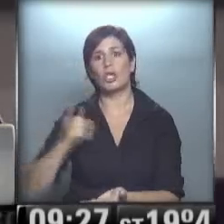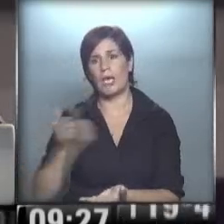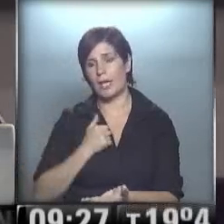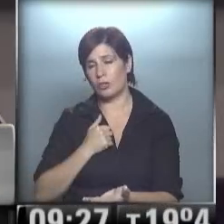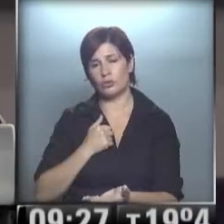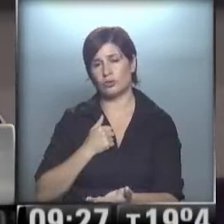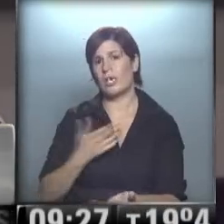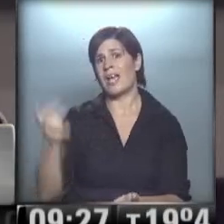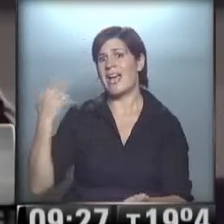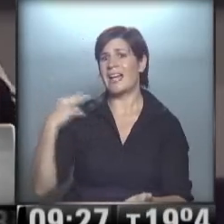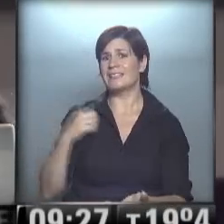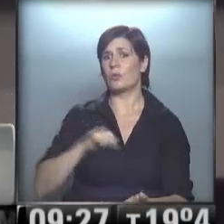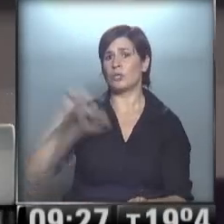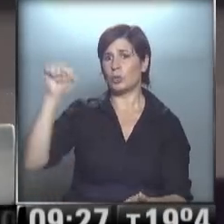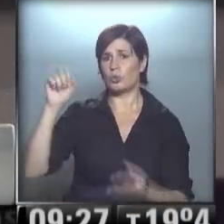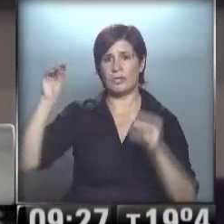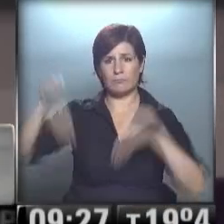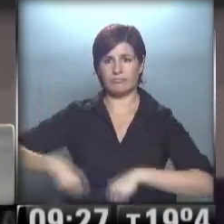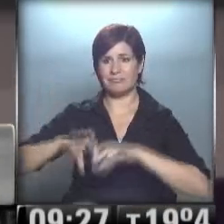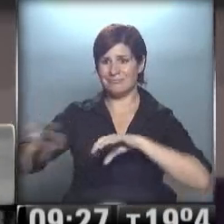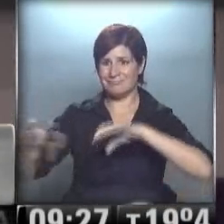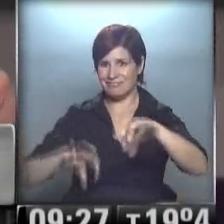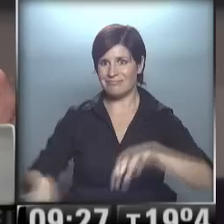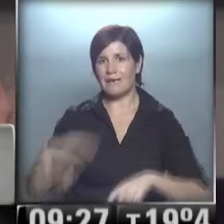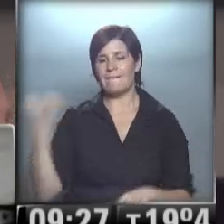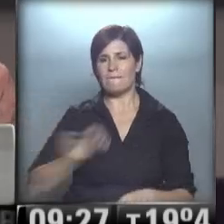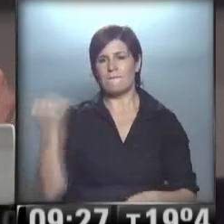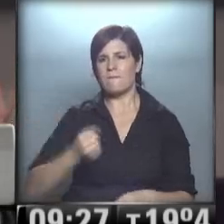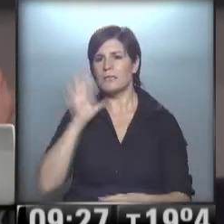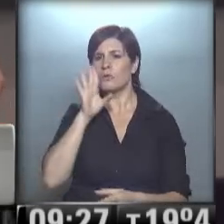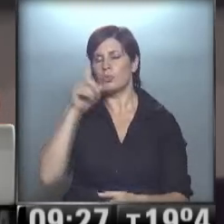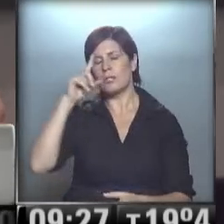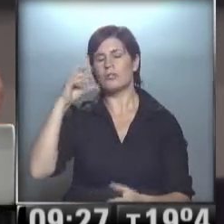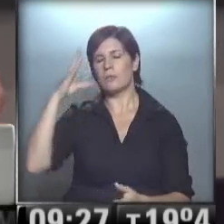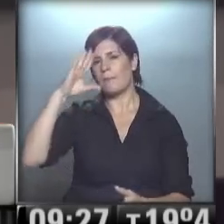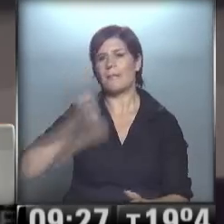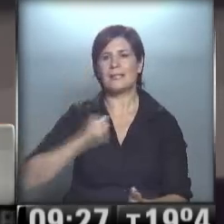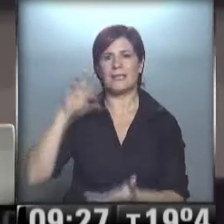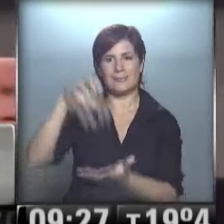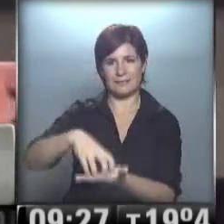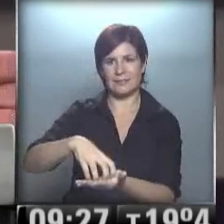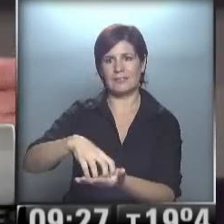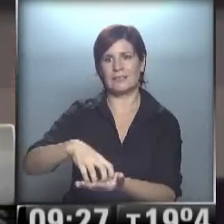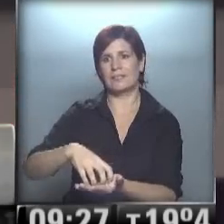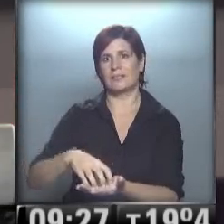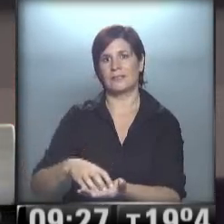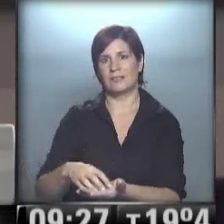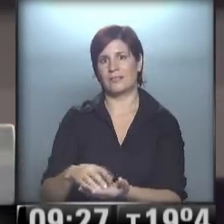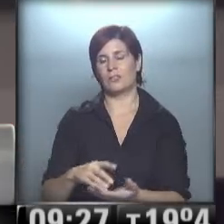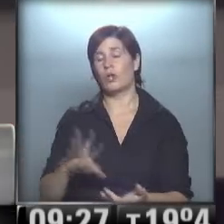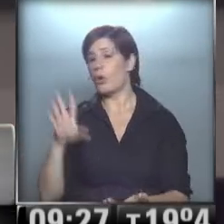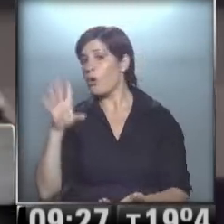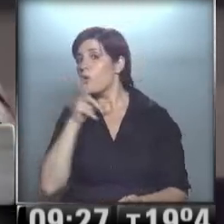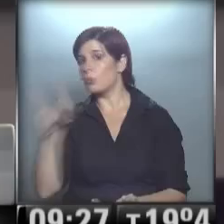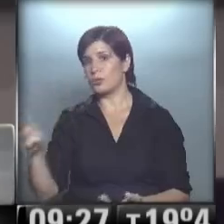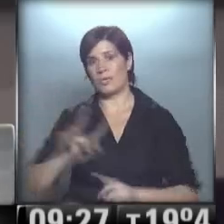desde la caída de la unión soviética y si lo logra va a cerrar el círculo militar en torno a Rusia evidentemente Moscú quiere